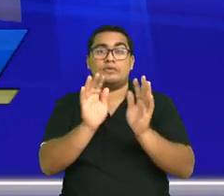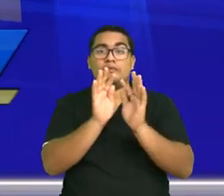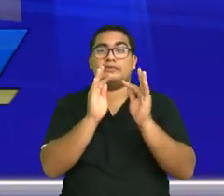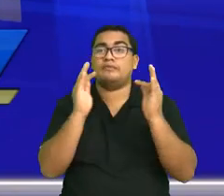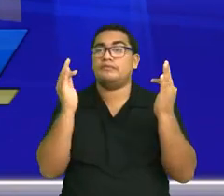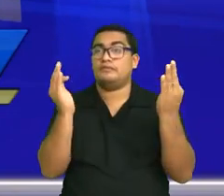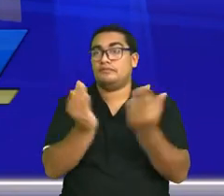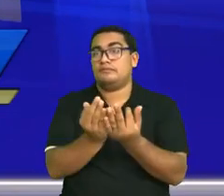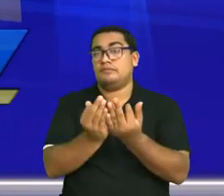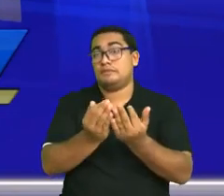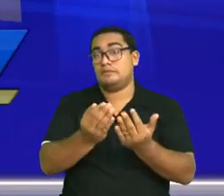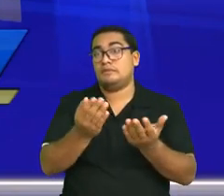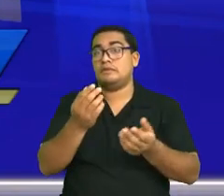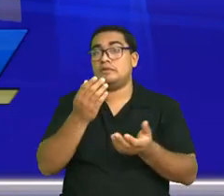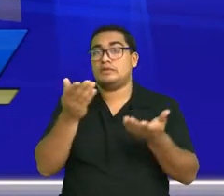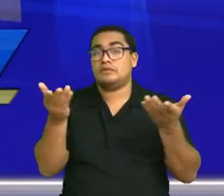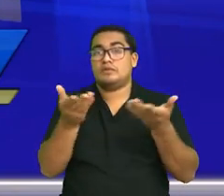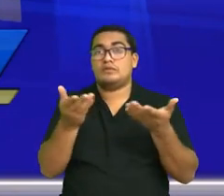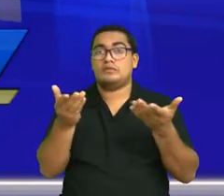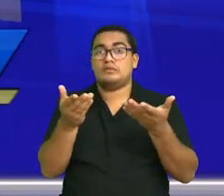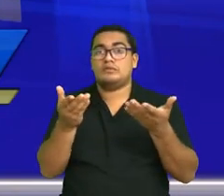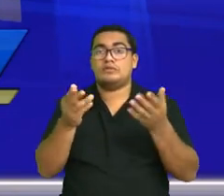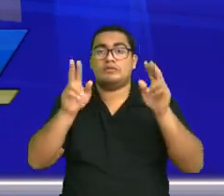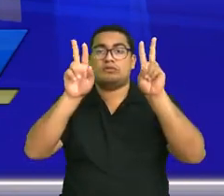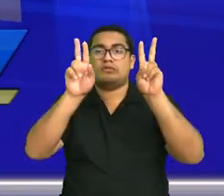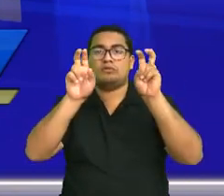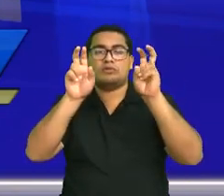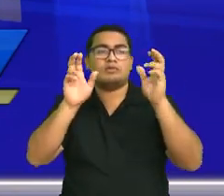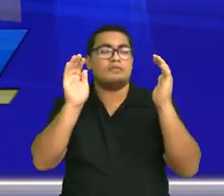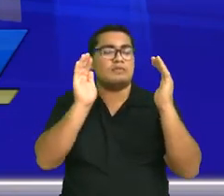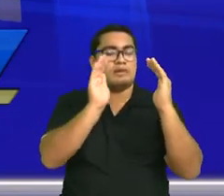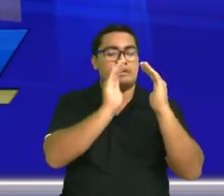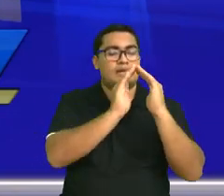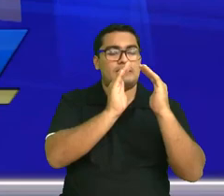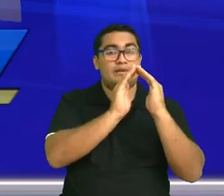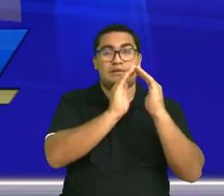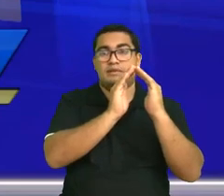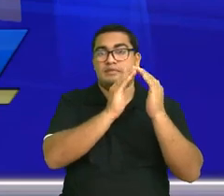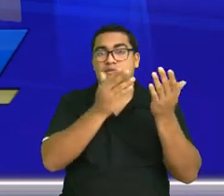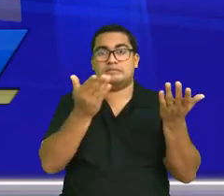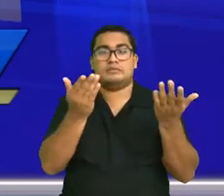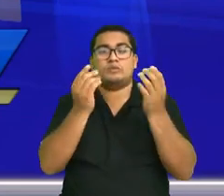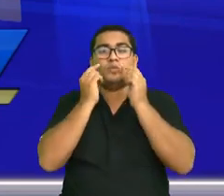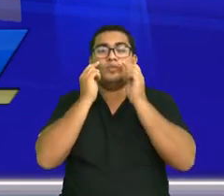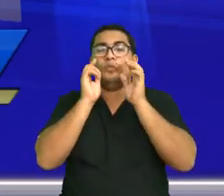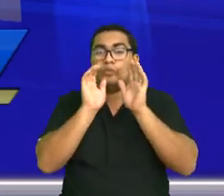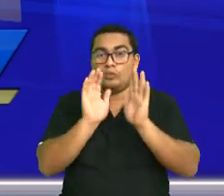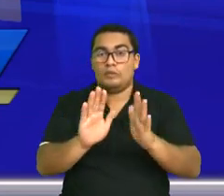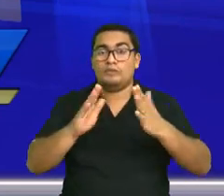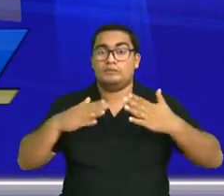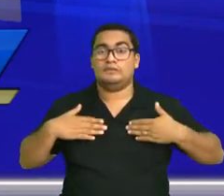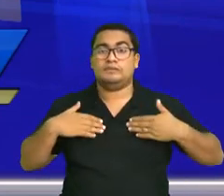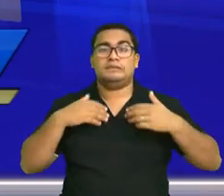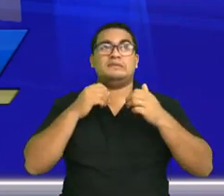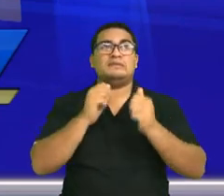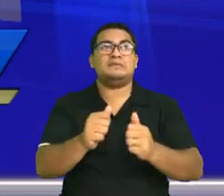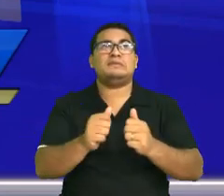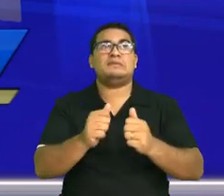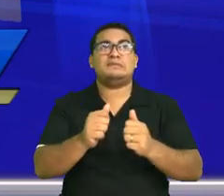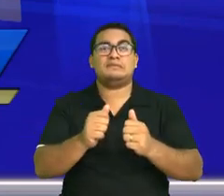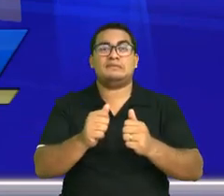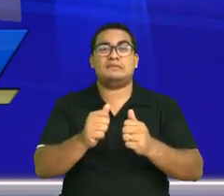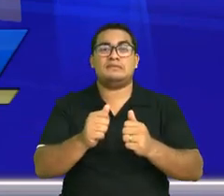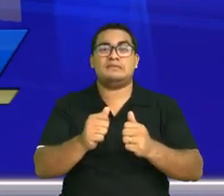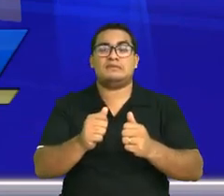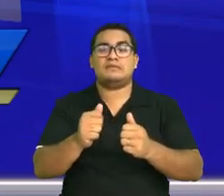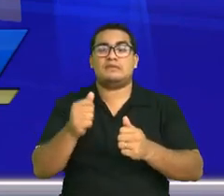tutela en materia de vivienda, en la protección de la salud, ¿verdad?, del alimento a las